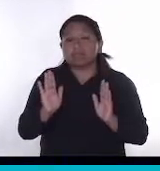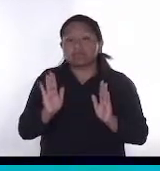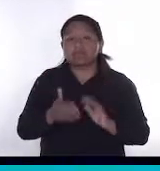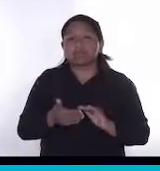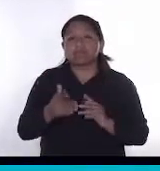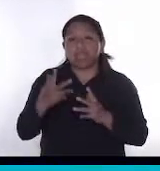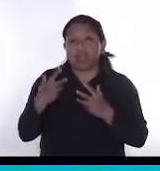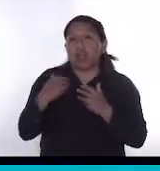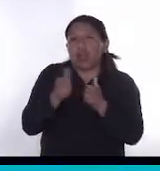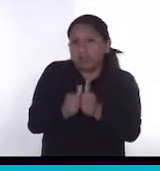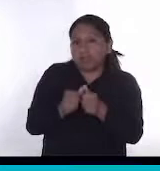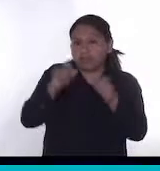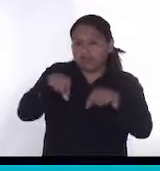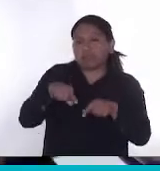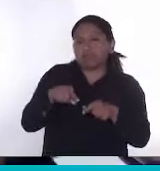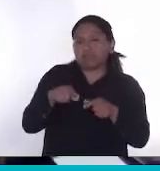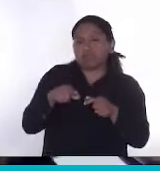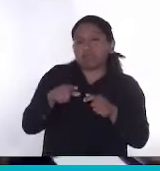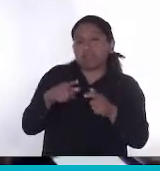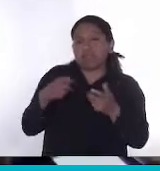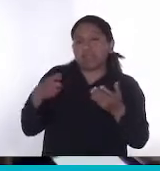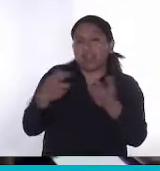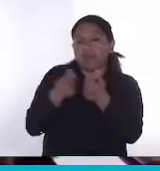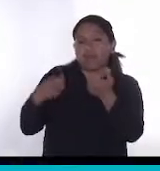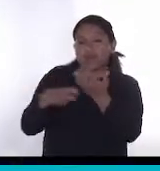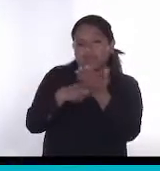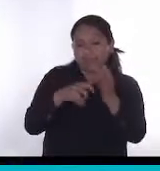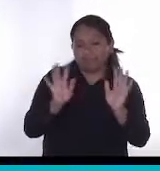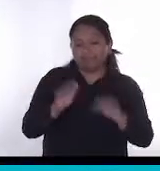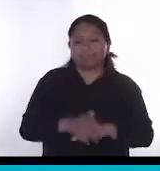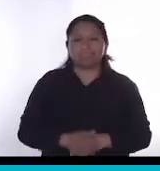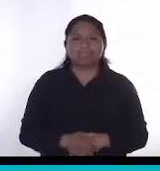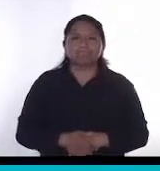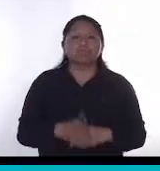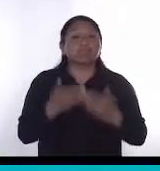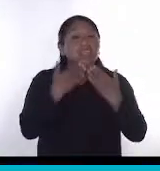acompañamos gracias diputada rata lo pondré